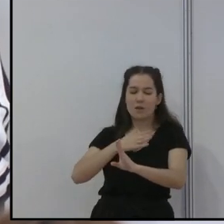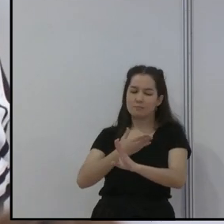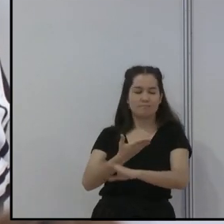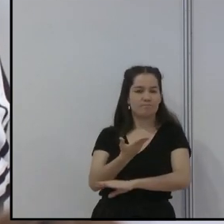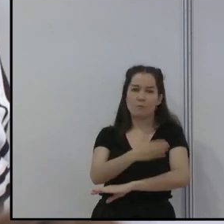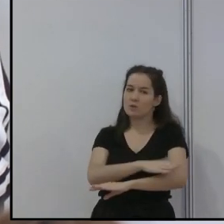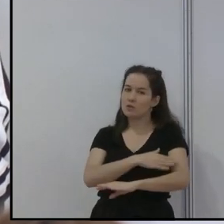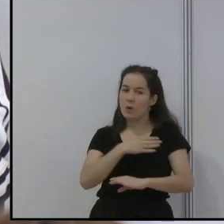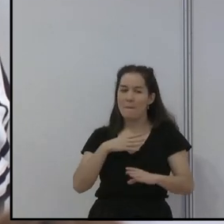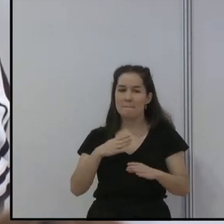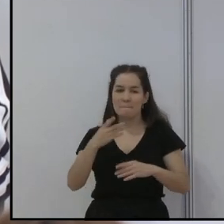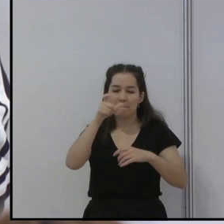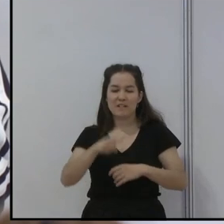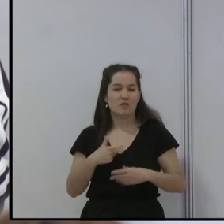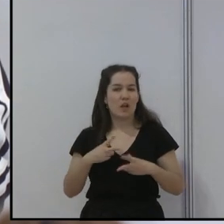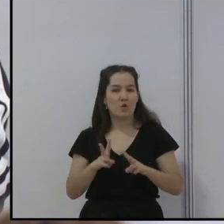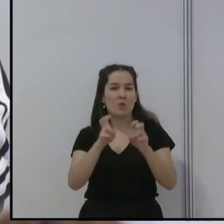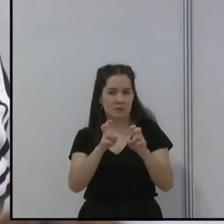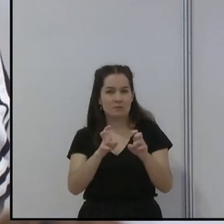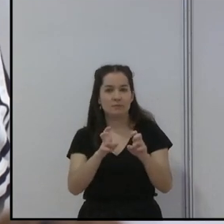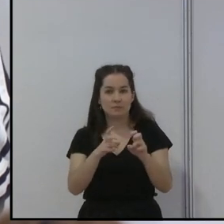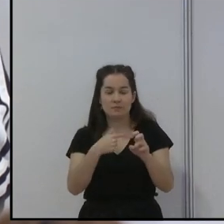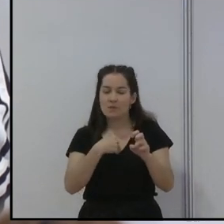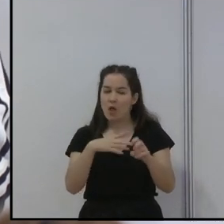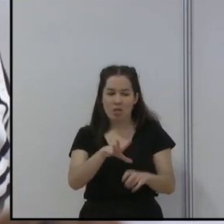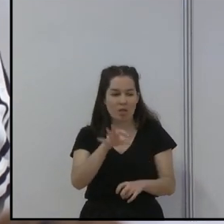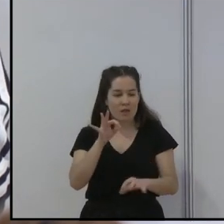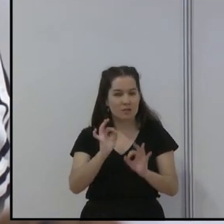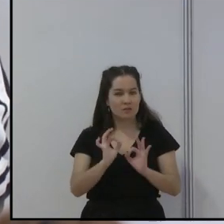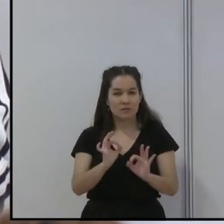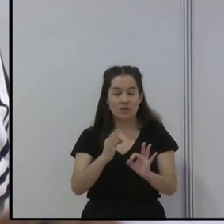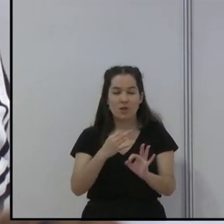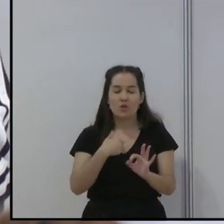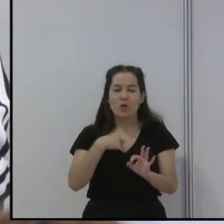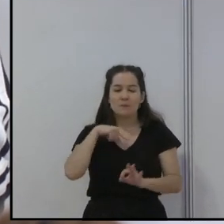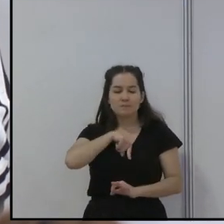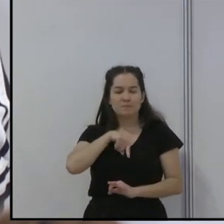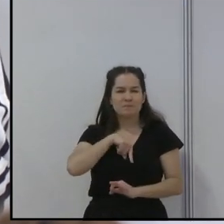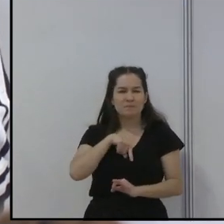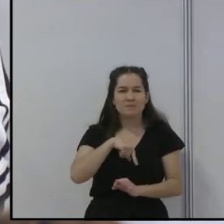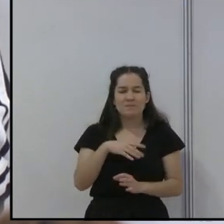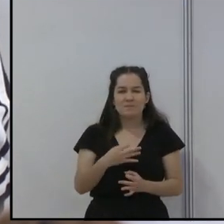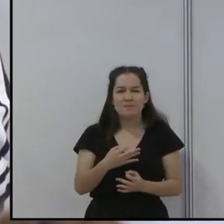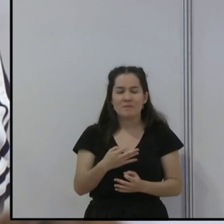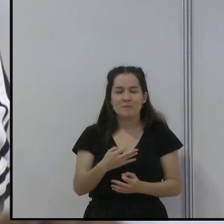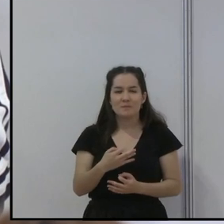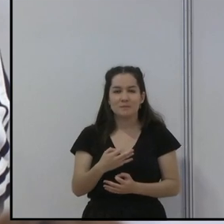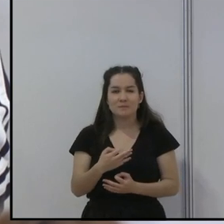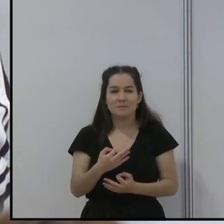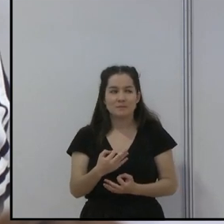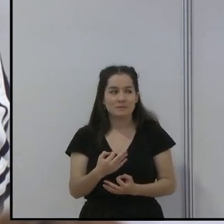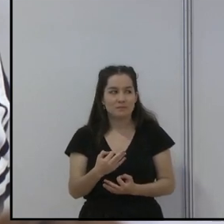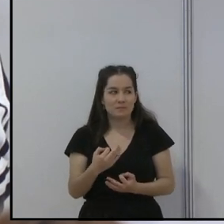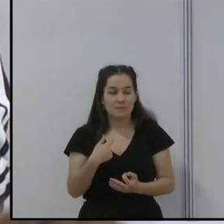rotunda que yo tomé y que fue la primera piedra que noté que tenía cierta solidez en